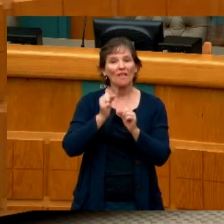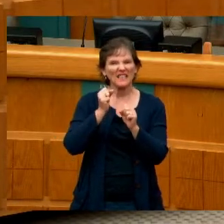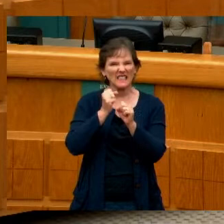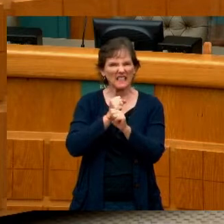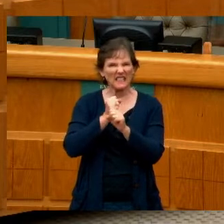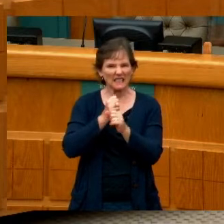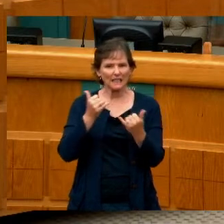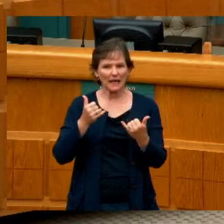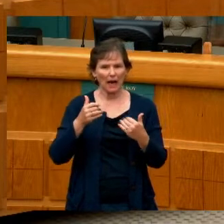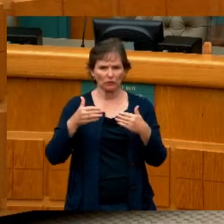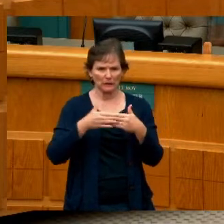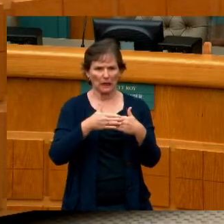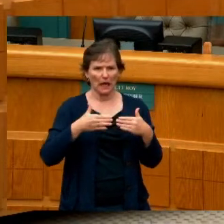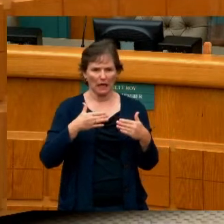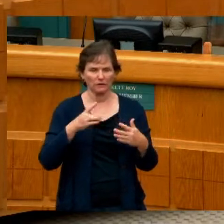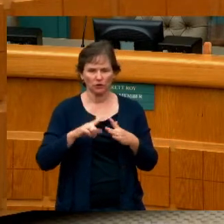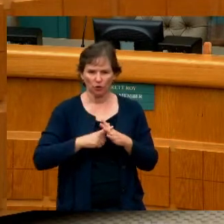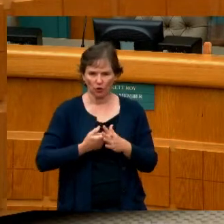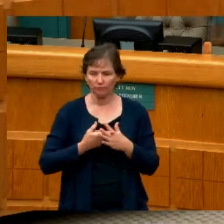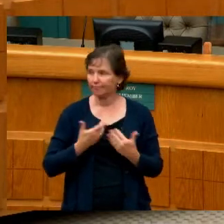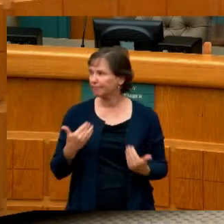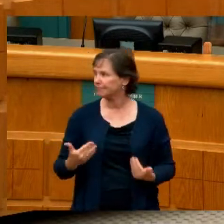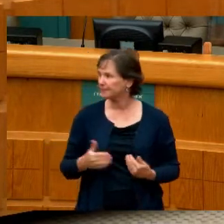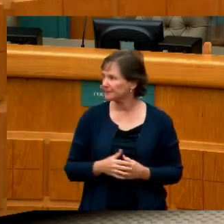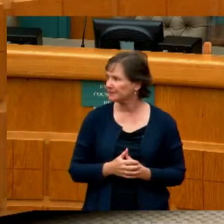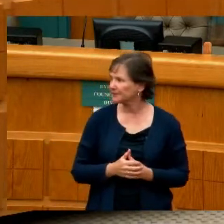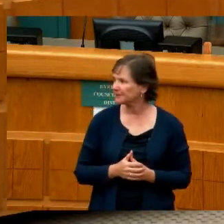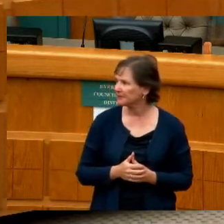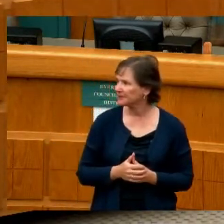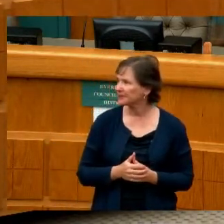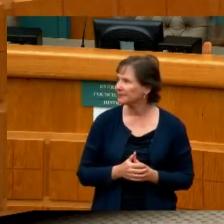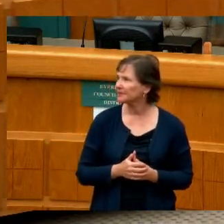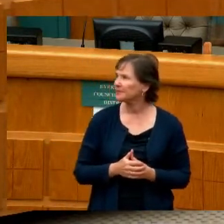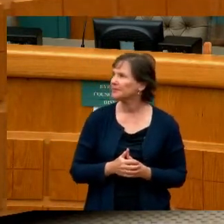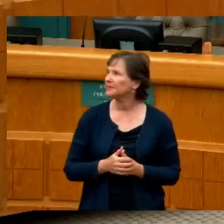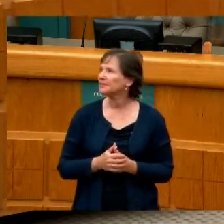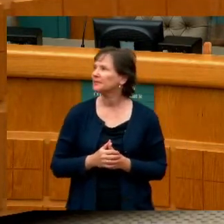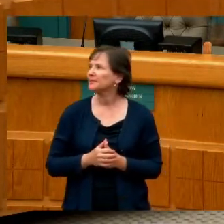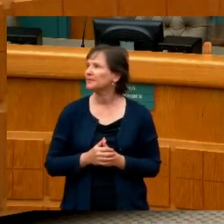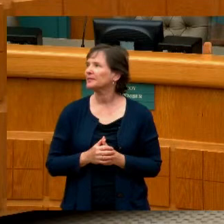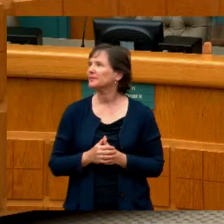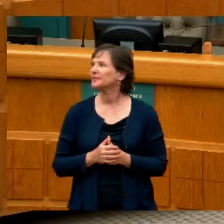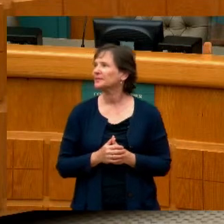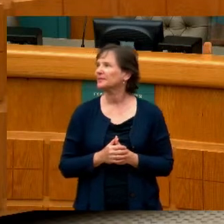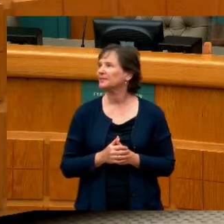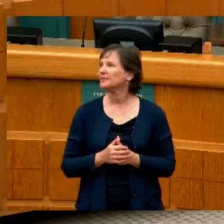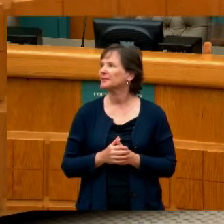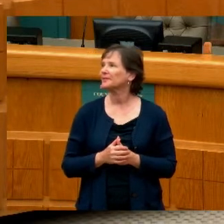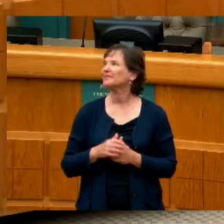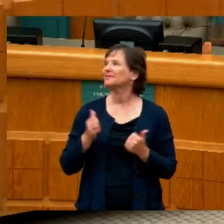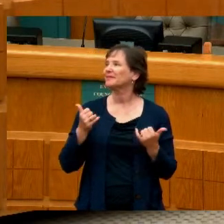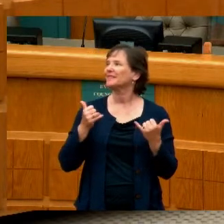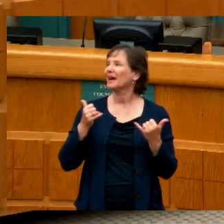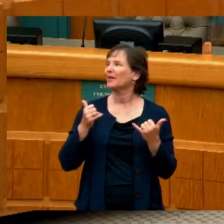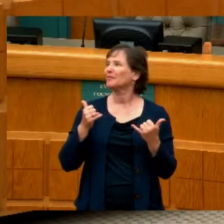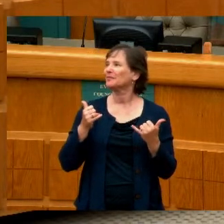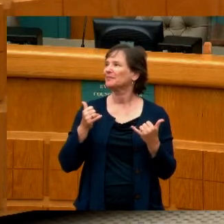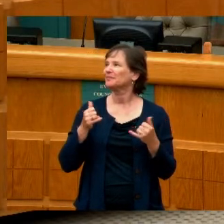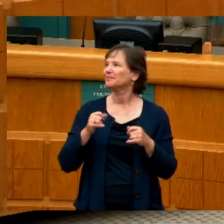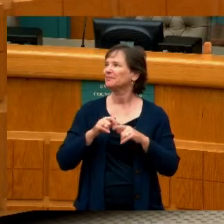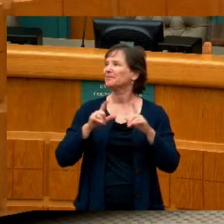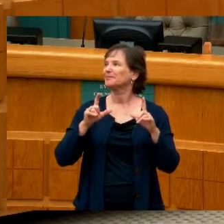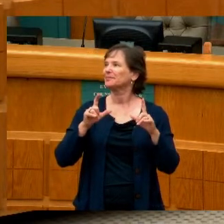Public Health Director. I'm going to start with the COVID-19 statistics. First slide, please.